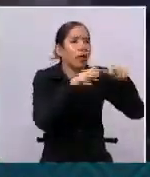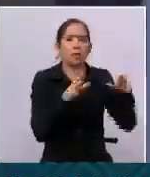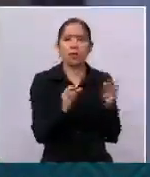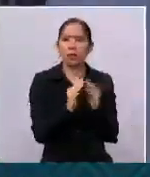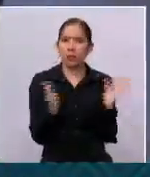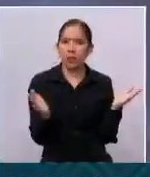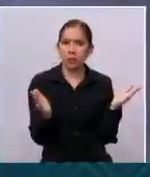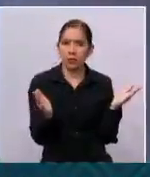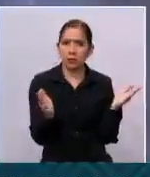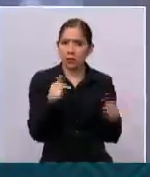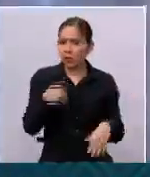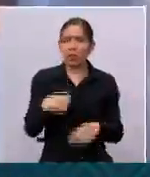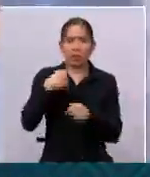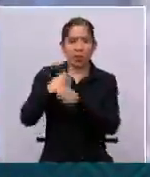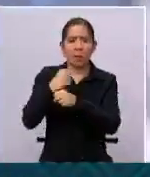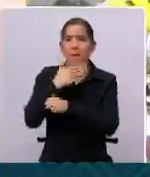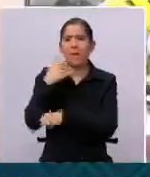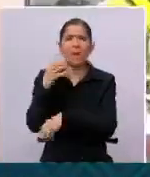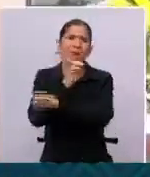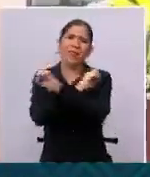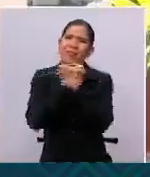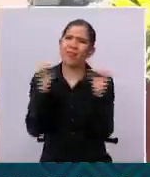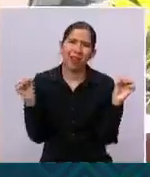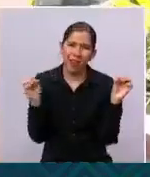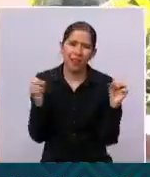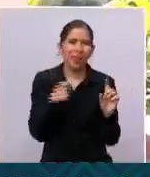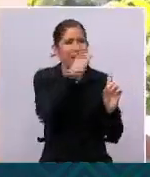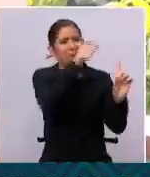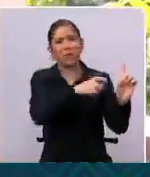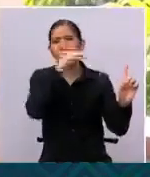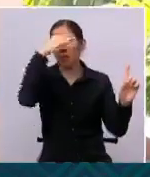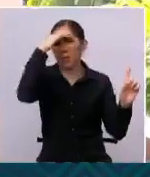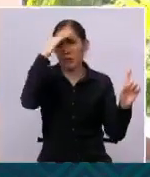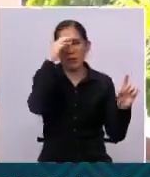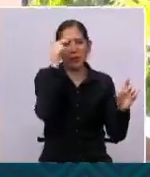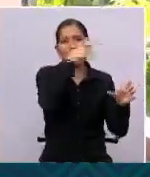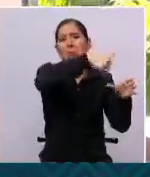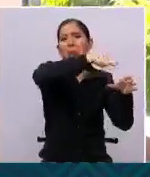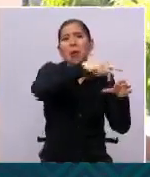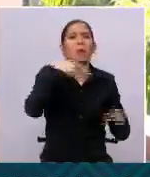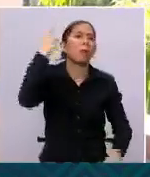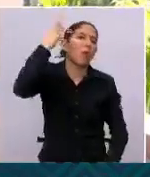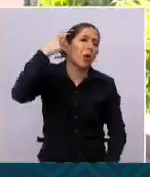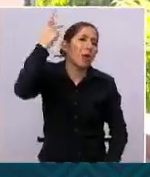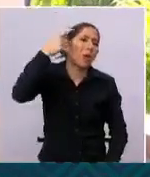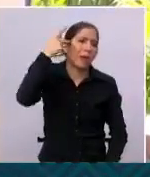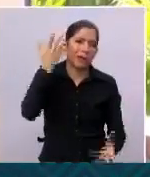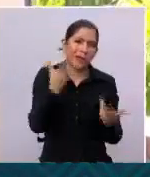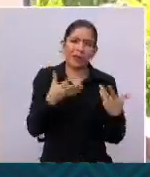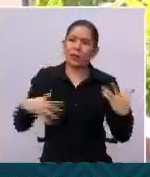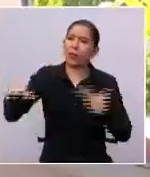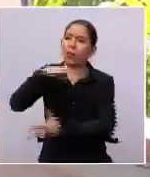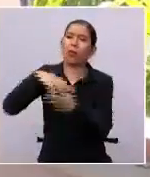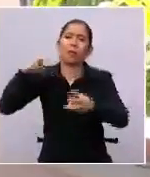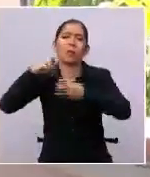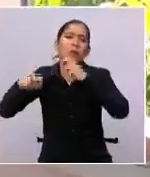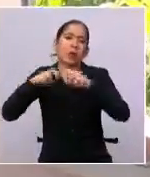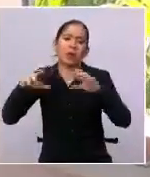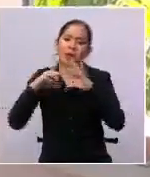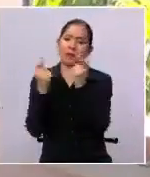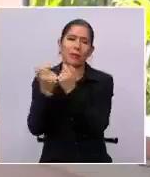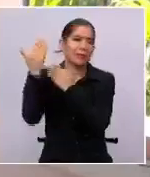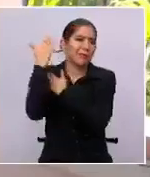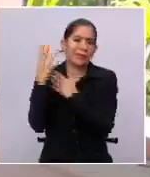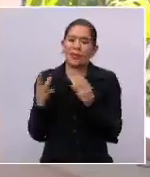va a mejorar nada. Reitero, el señor Camacho vino a hacer política, solo quiere convulsionar y confrontar el departamento desde Santa